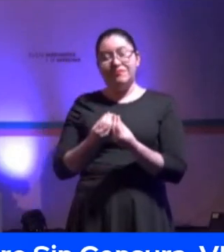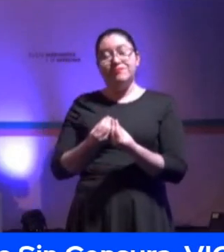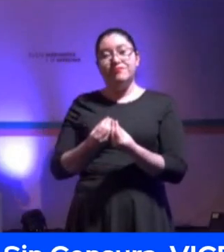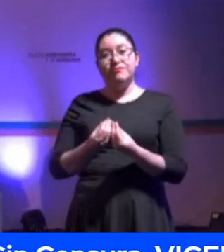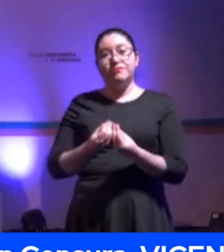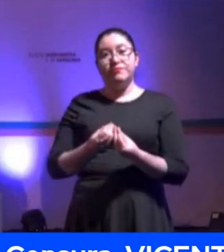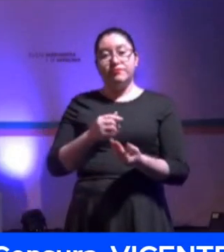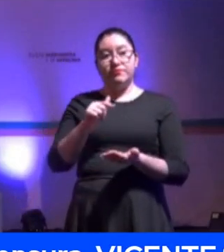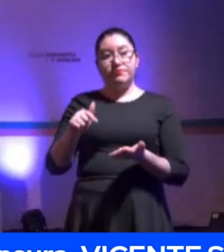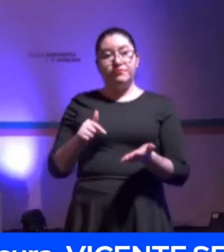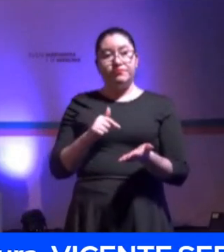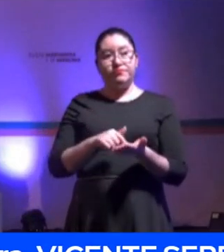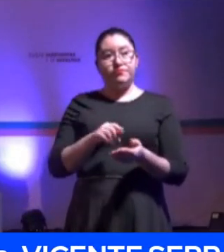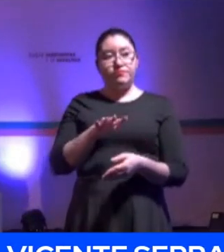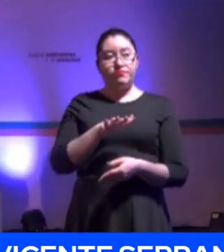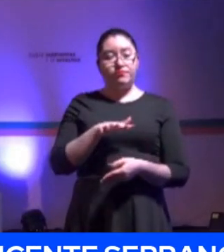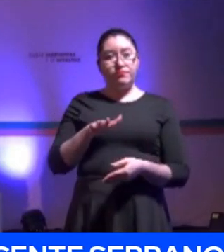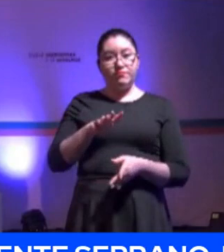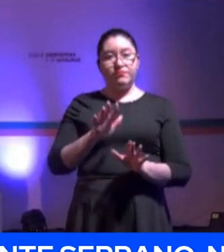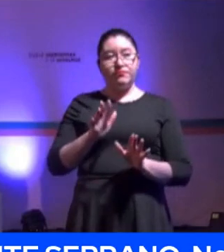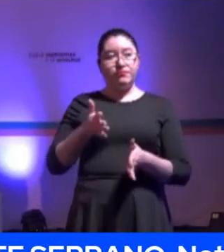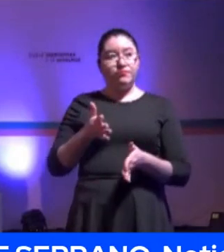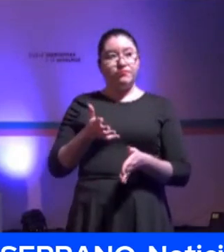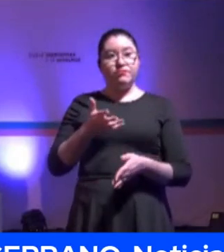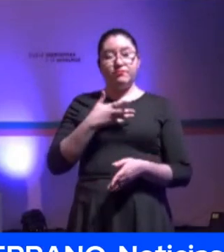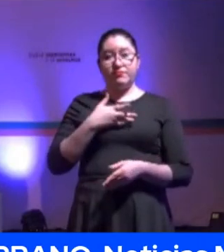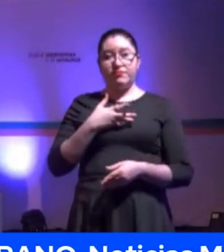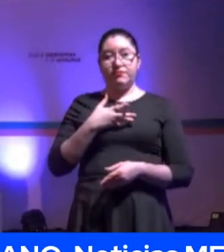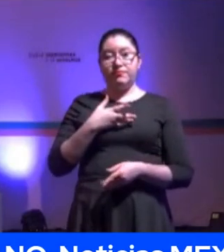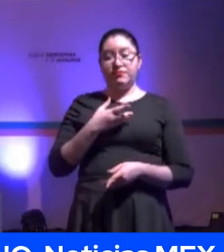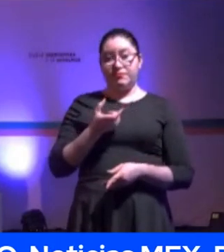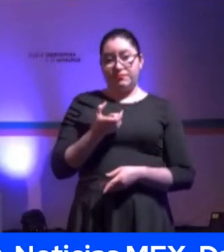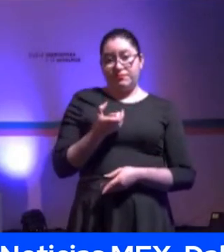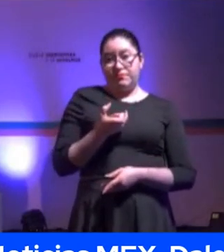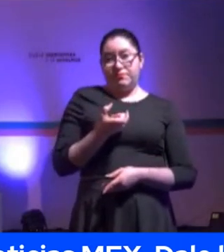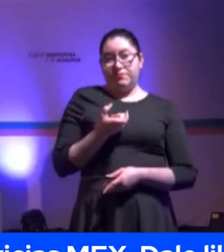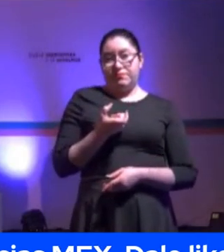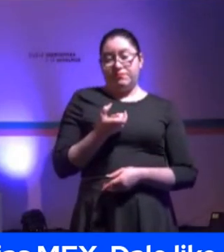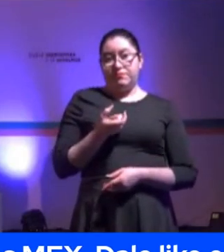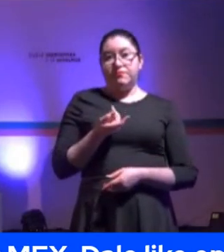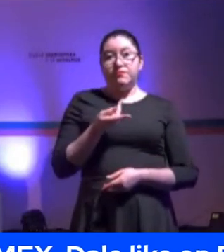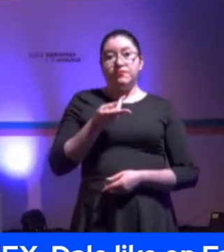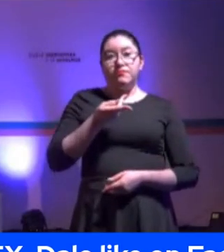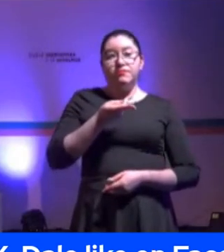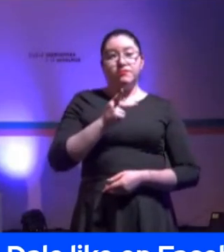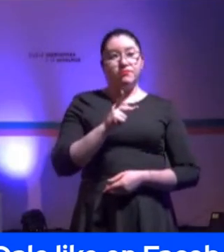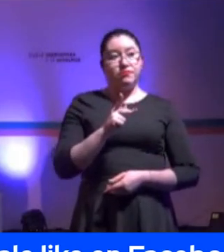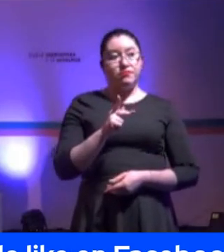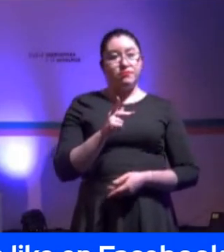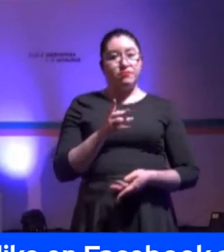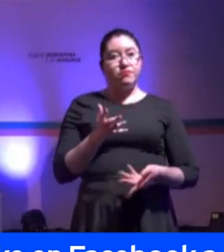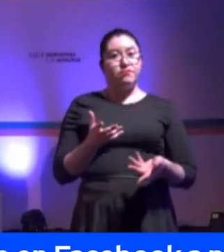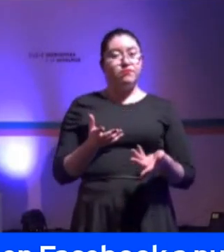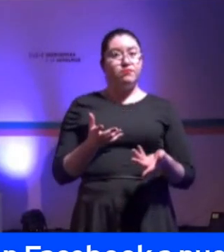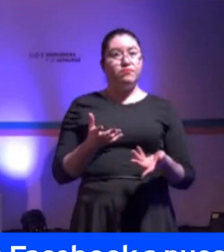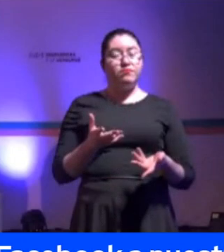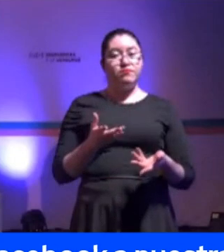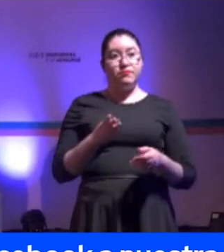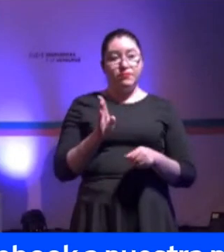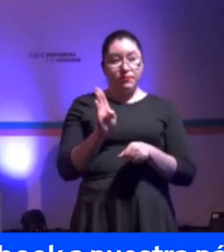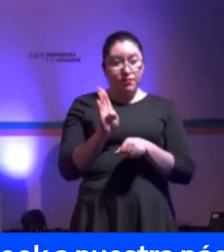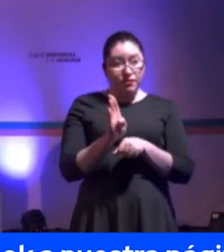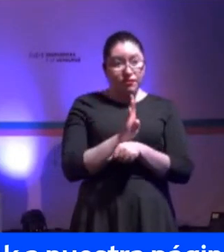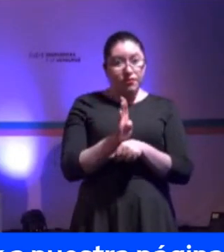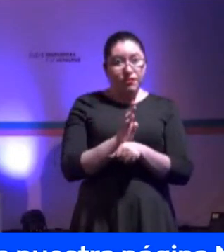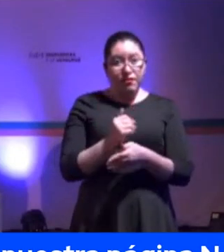esos espacios cobran un dinero, pero no reportan ningún beneficio